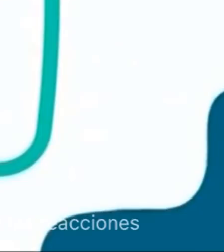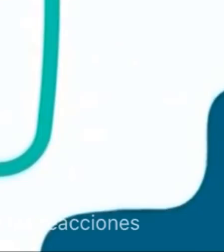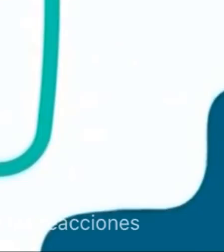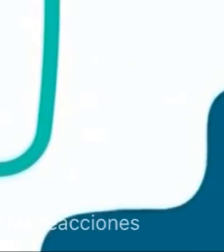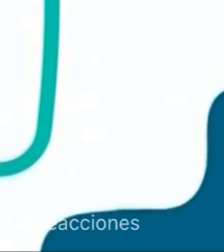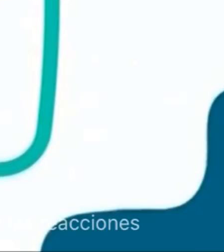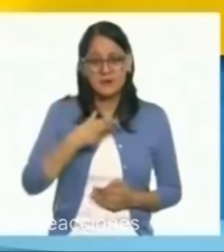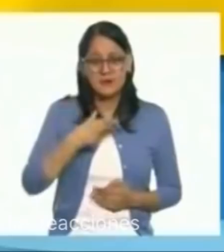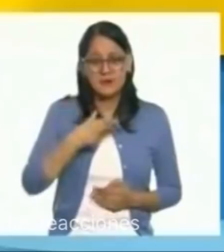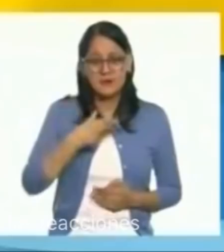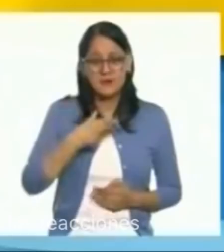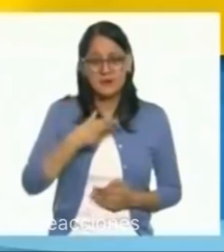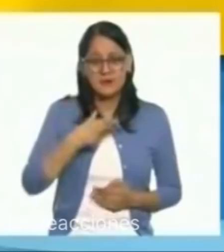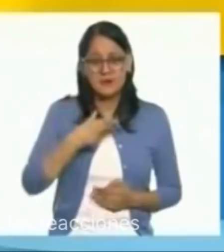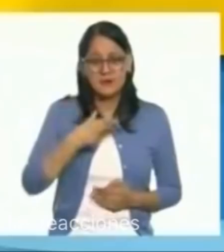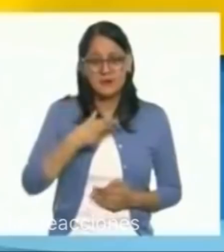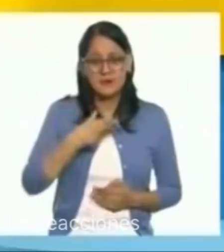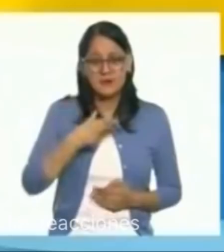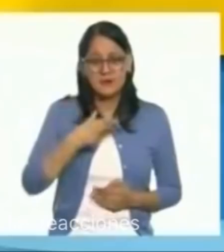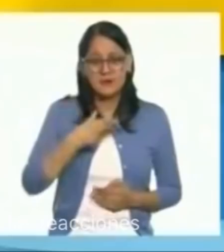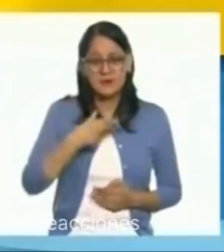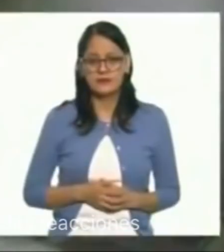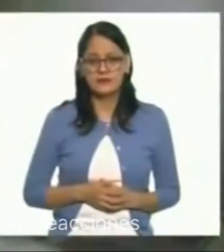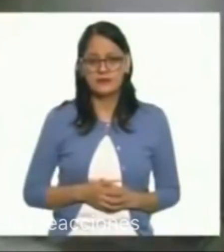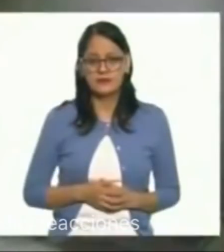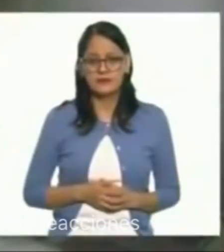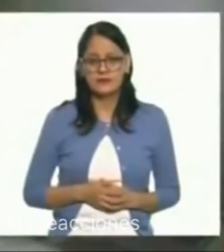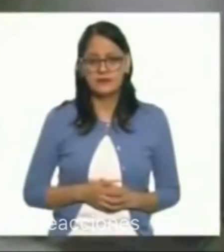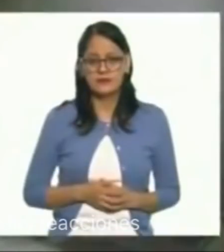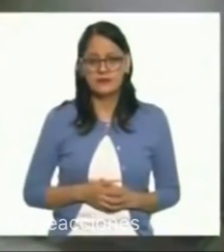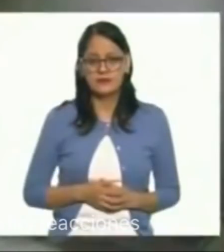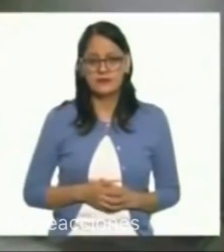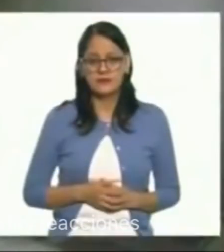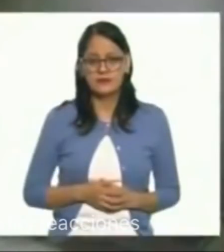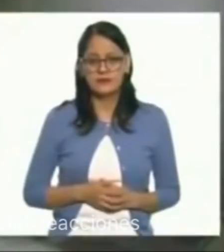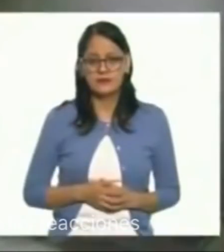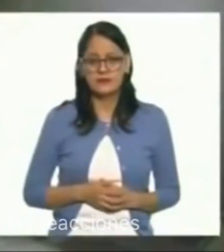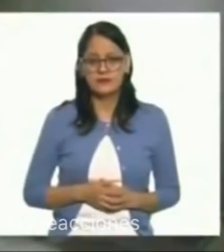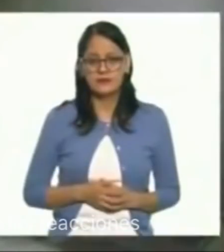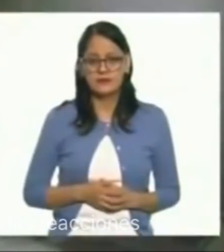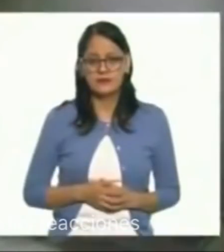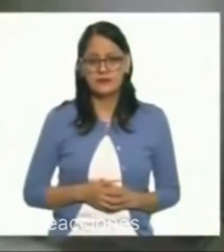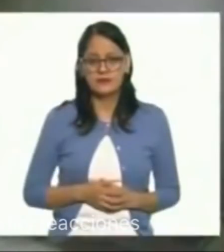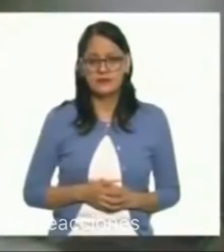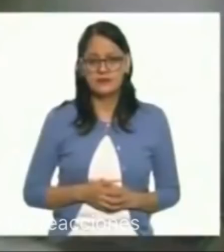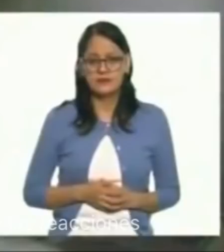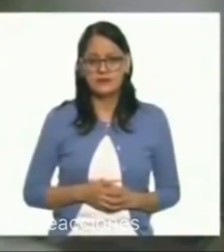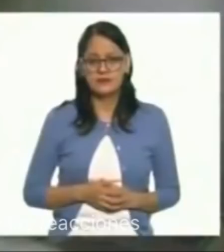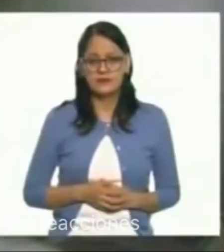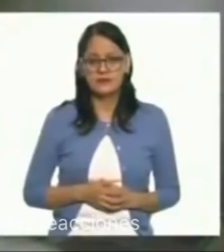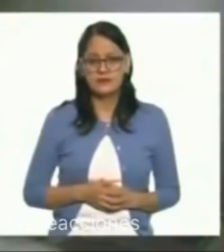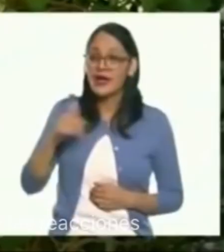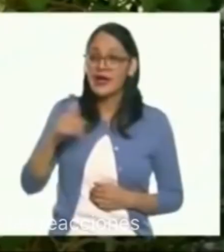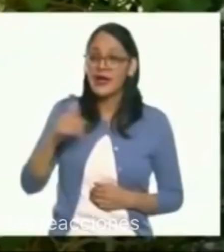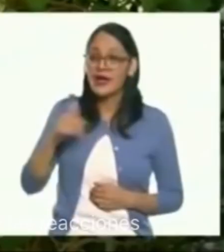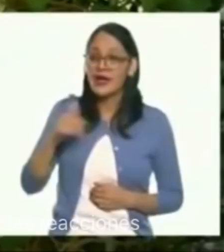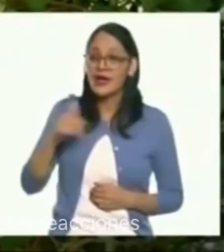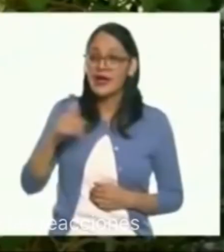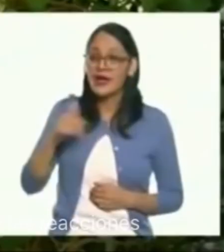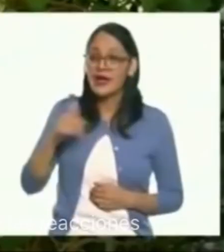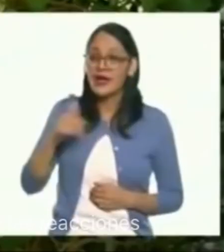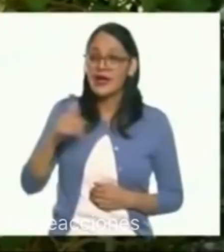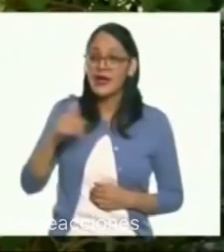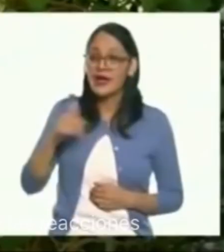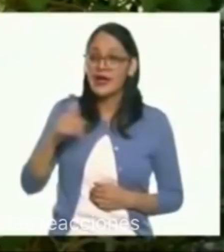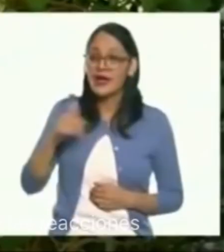acoso escolar. Tom nos dice que está mejor sin ir a la escuela. Tom nos comentaba que en la escuela hay dos niños que son de otro salón, son más grandes que él y en las últimas